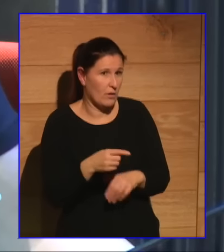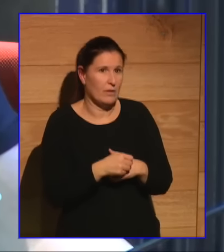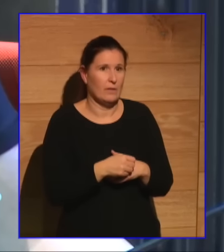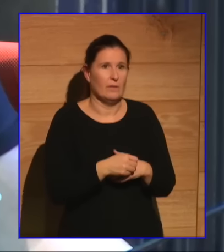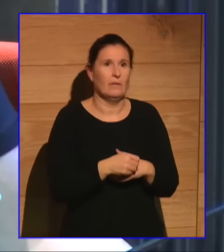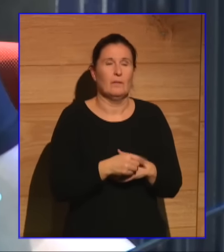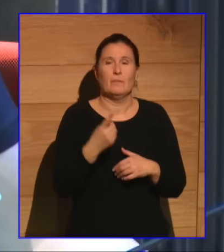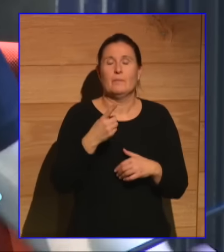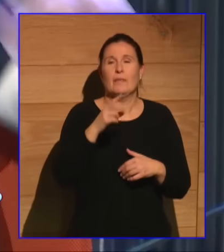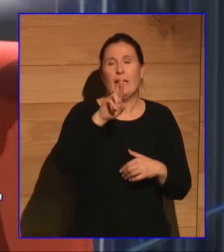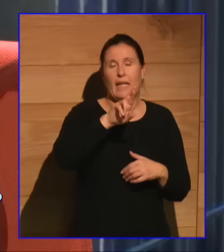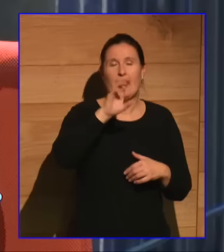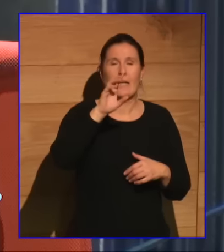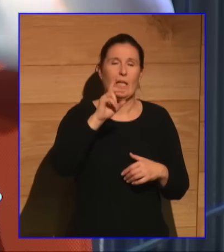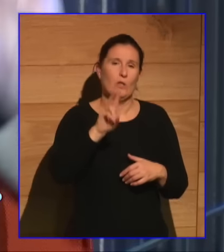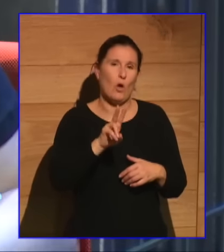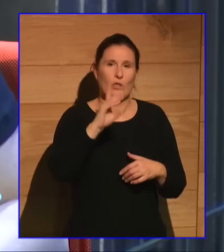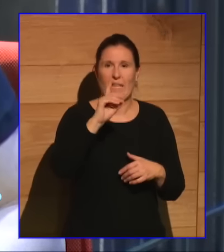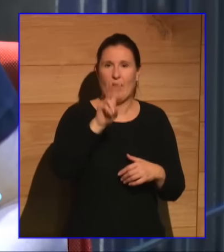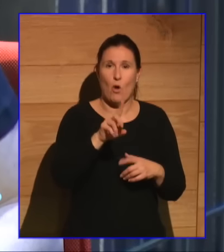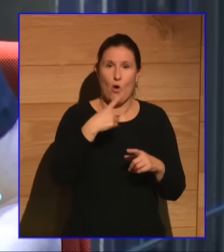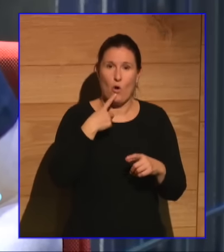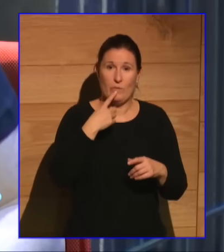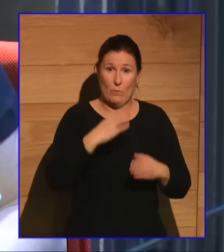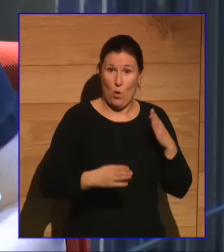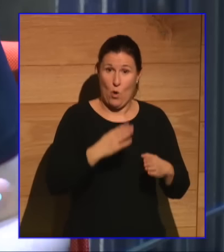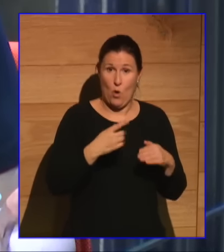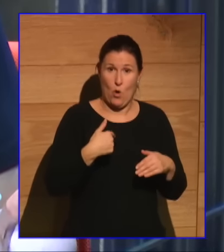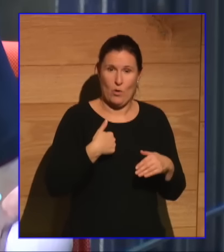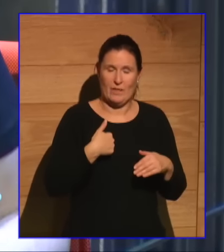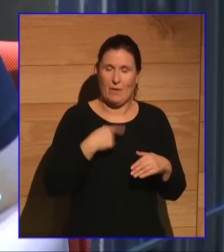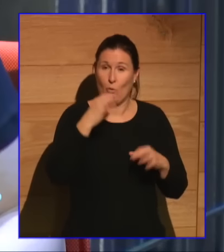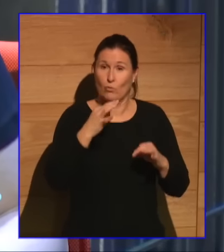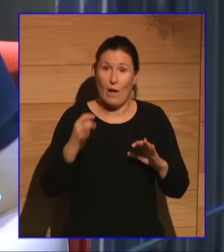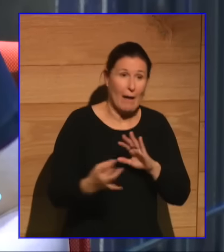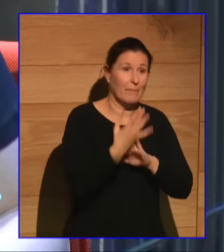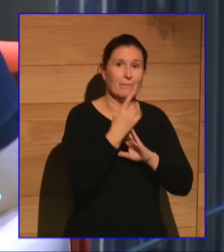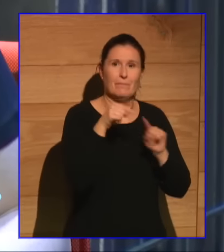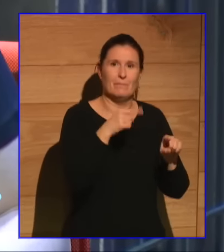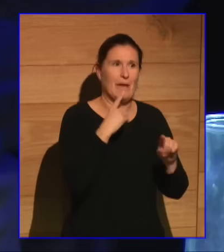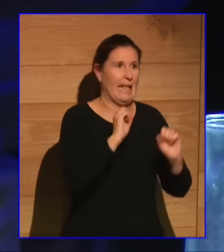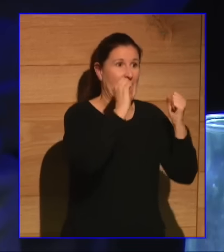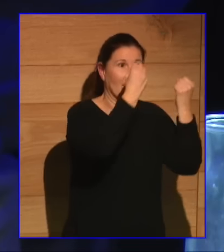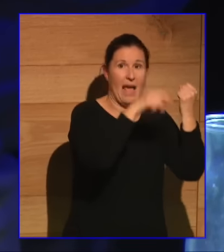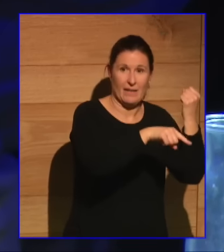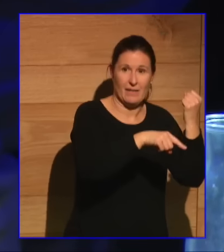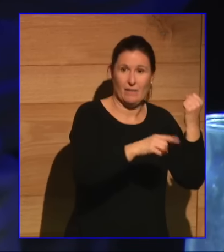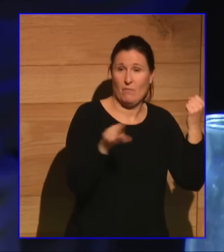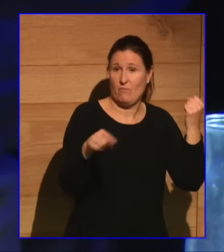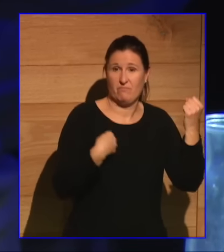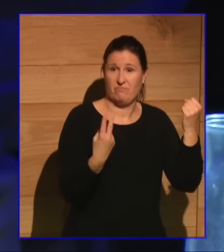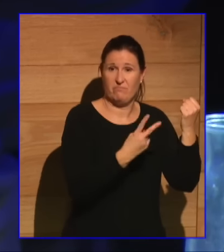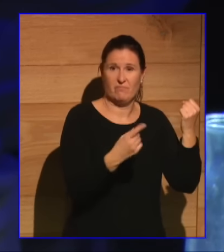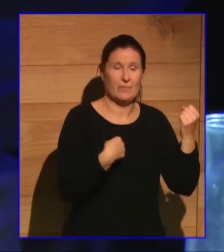en todo Star Wars, siempre aparece R2-D2 para salvarles el culo. Pues es lo mismo. Entre medias de estas dos